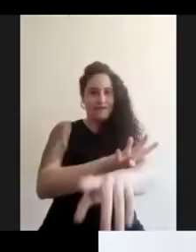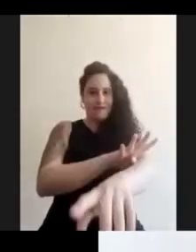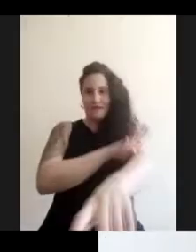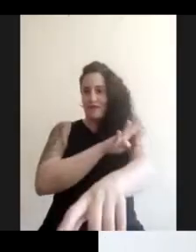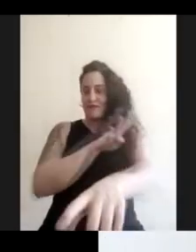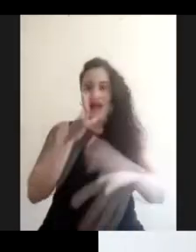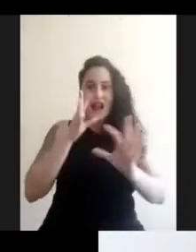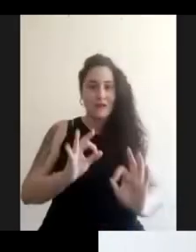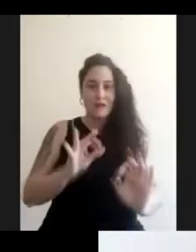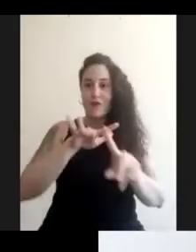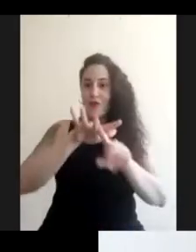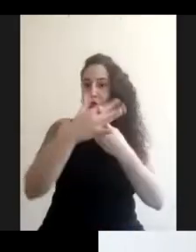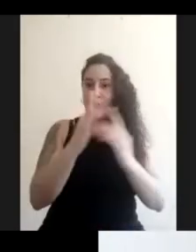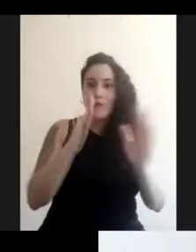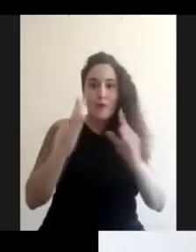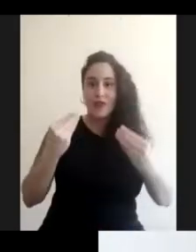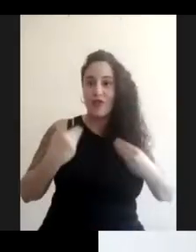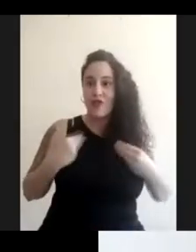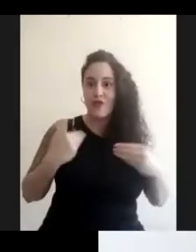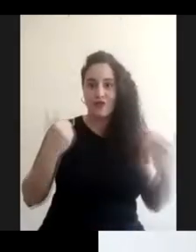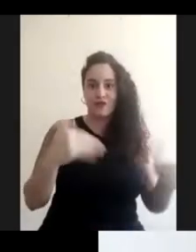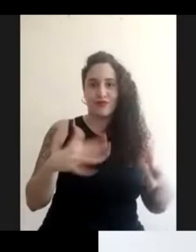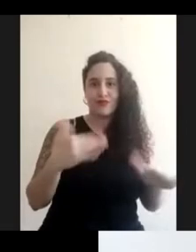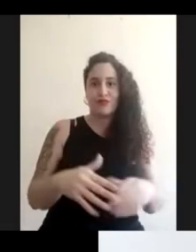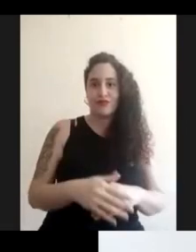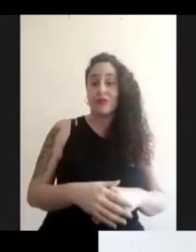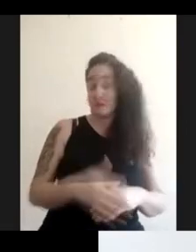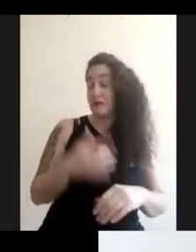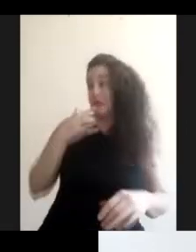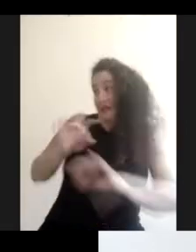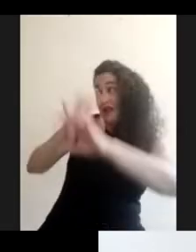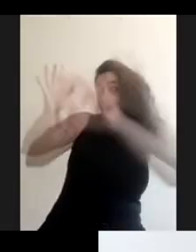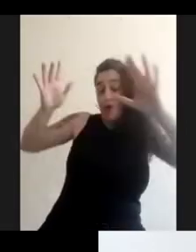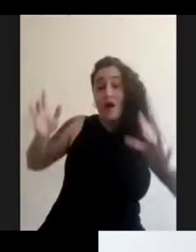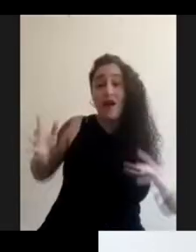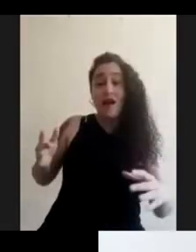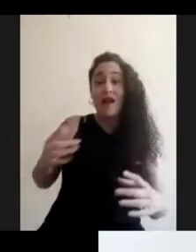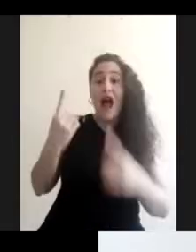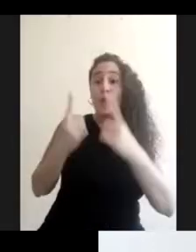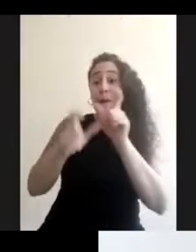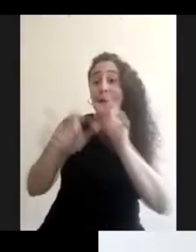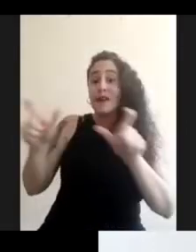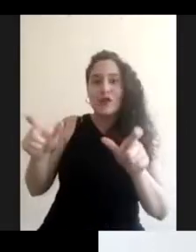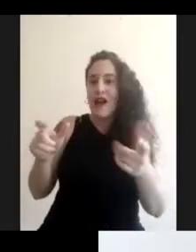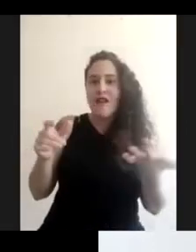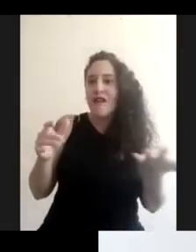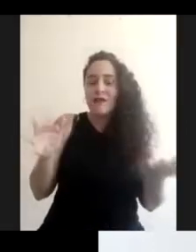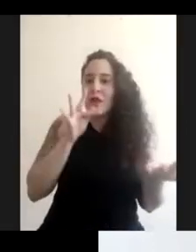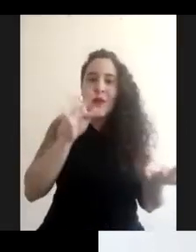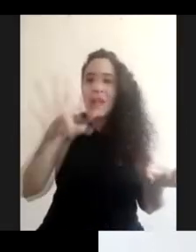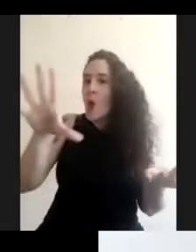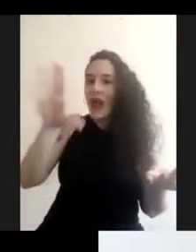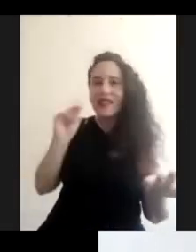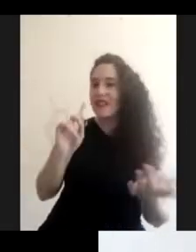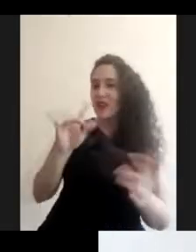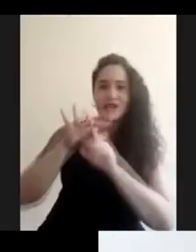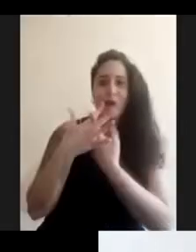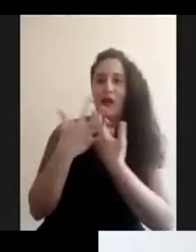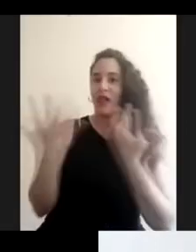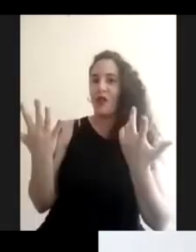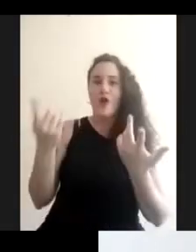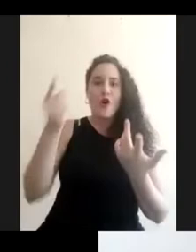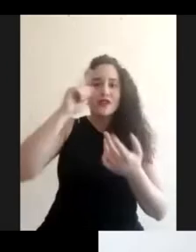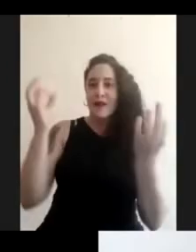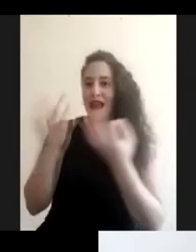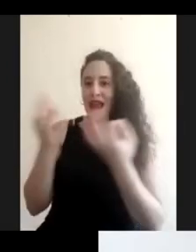viviendo. Claro, es que ha habido personas que no les ha dado tiempo muy bien de entender cuál era la situación.